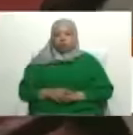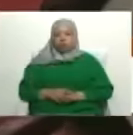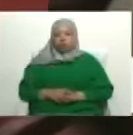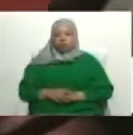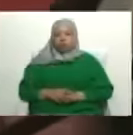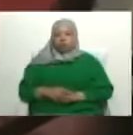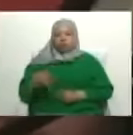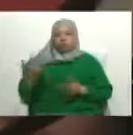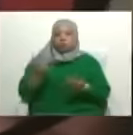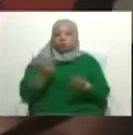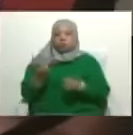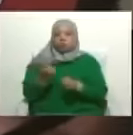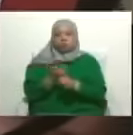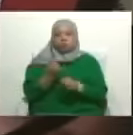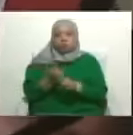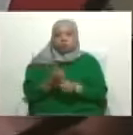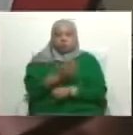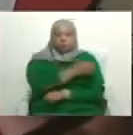del asesino de la viñeta,